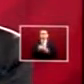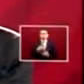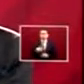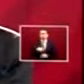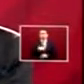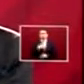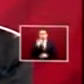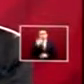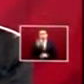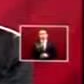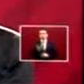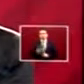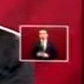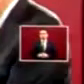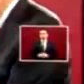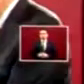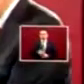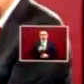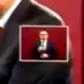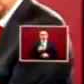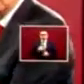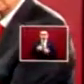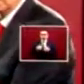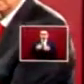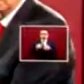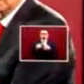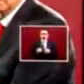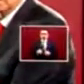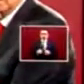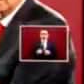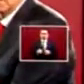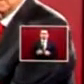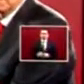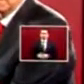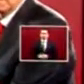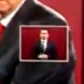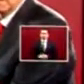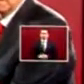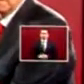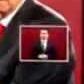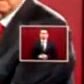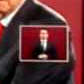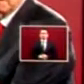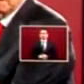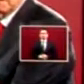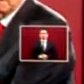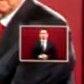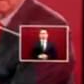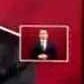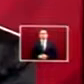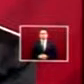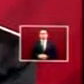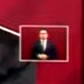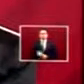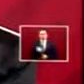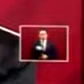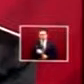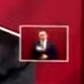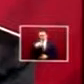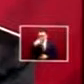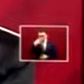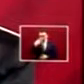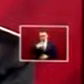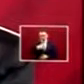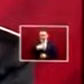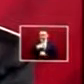en la frontera de México con los Estados Unidos solo en lo que va del mes. Y eso habla de un incremento exponencial y eso parece